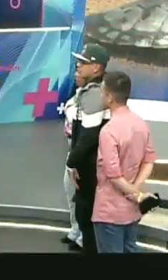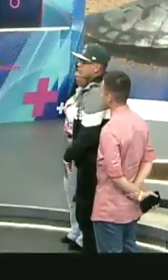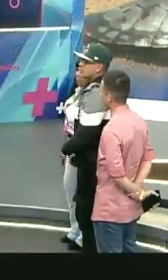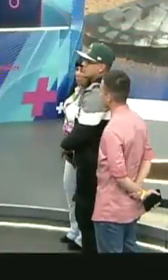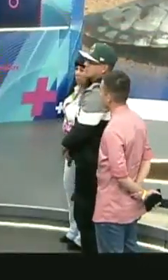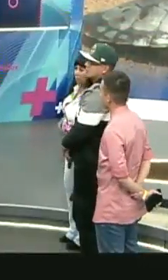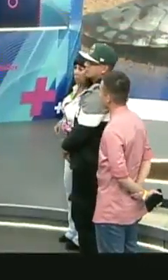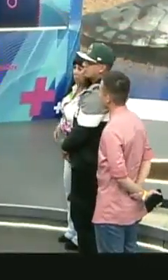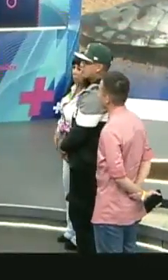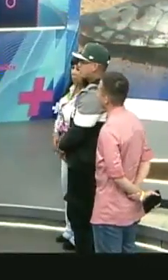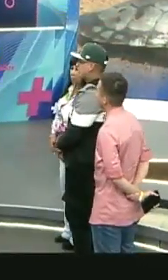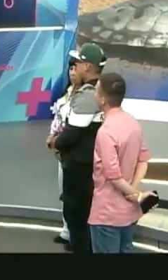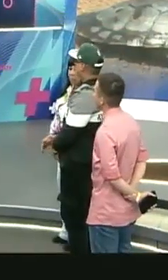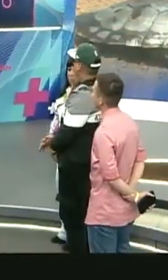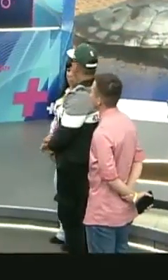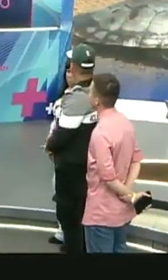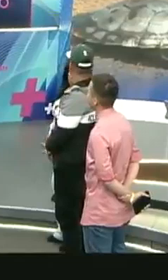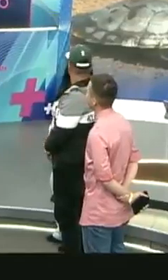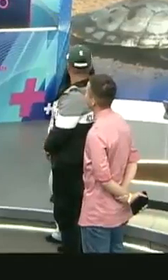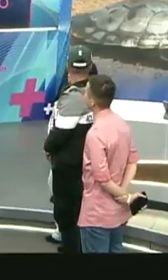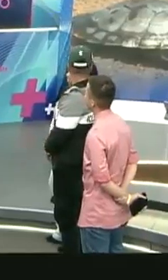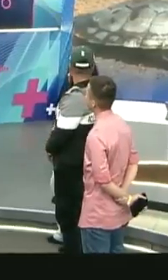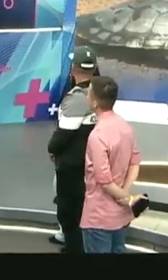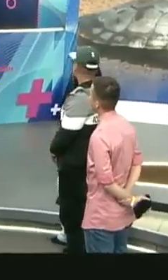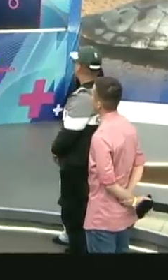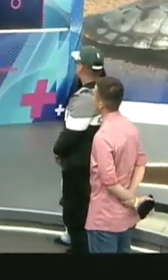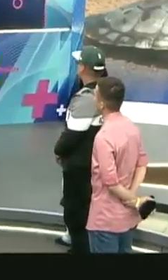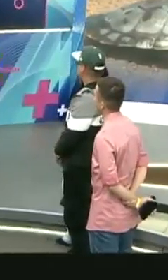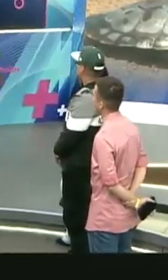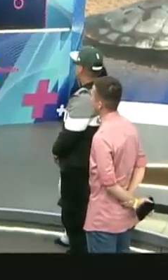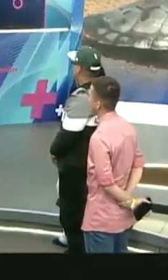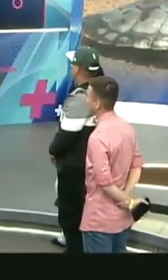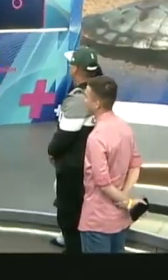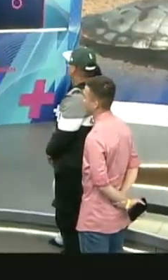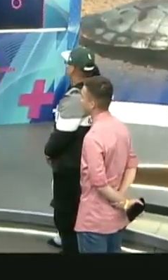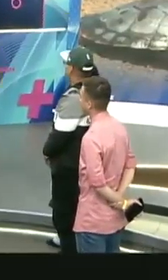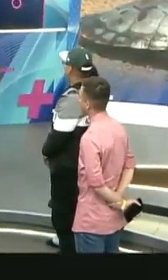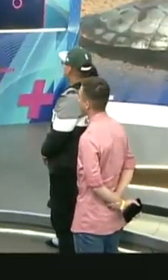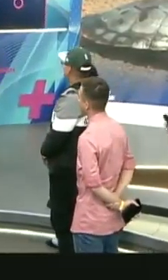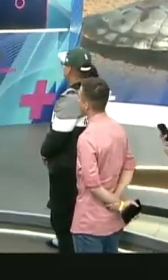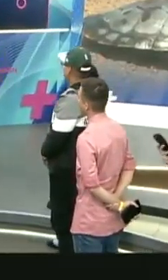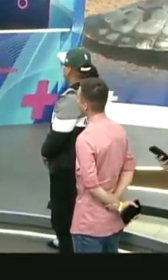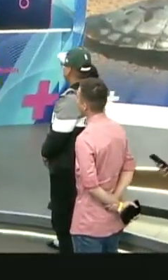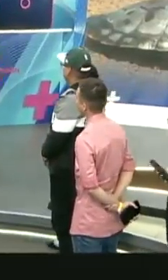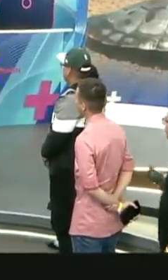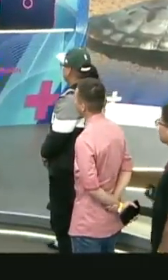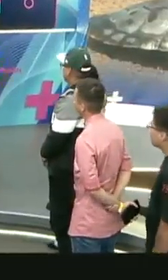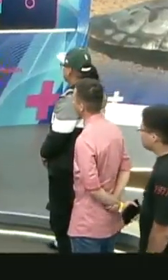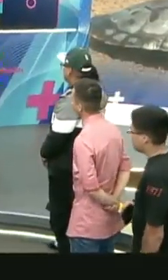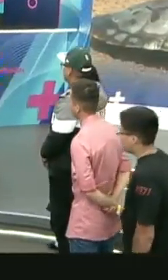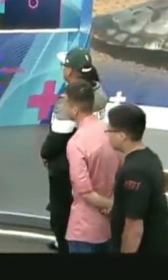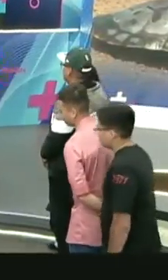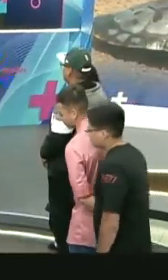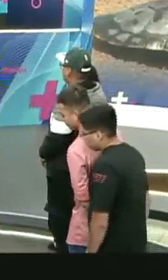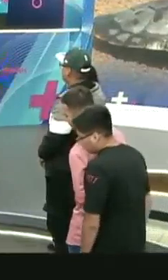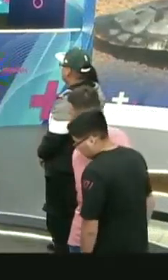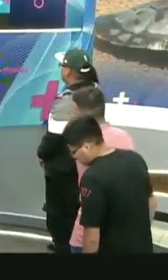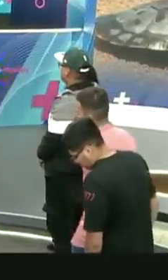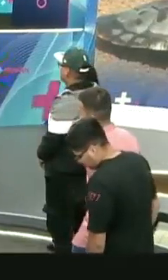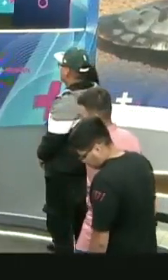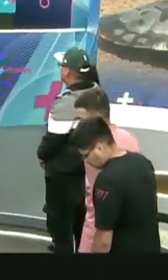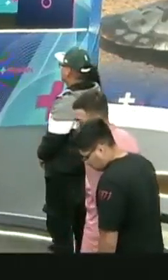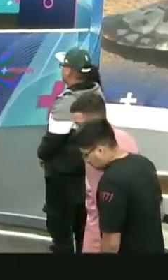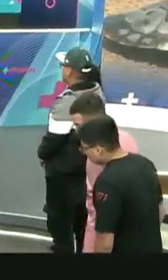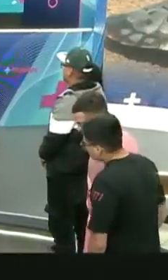de que está siendo efectivo. Correcto. El programa, pues. Mira, sí. Está Emmanuel y Zuleima, tienen 2.500.000 seguidores, yo